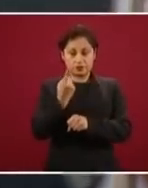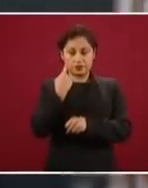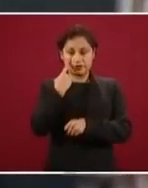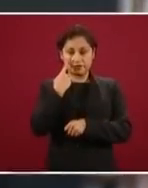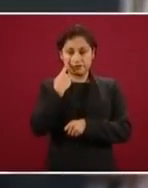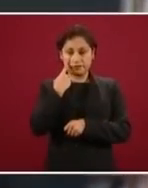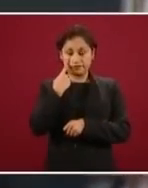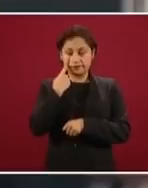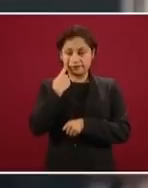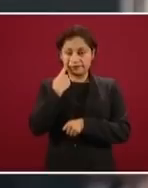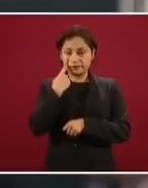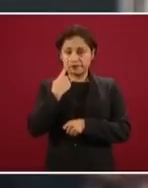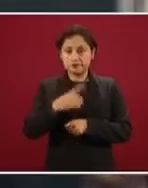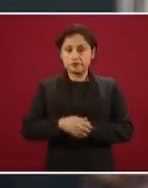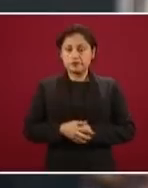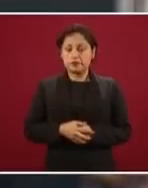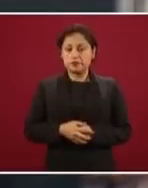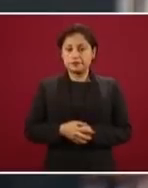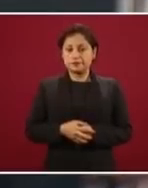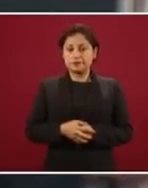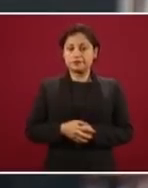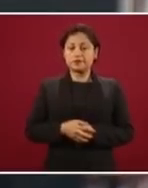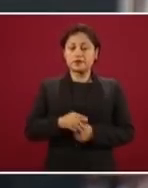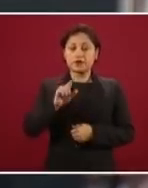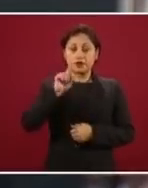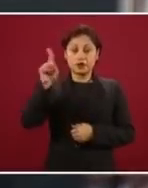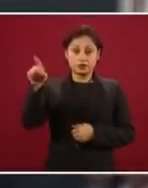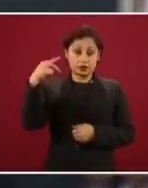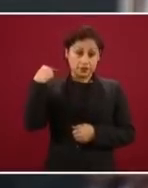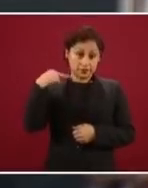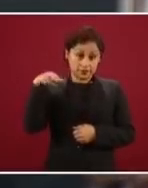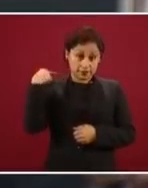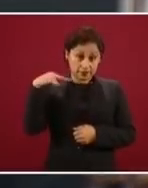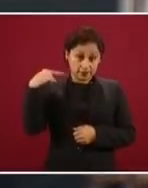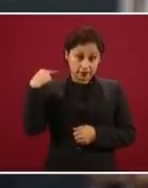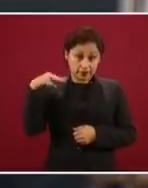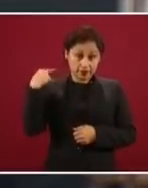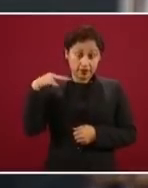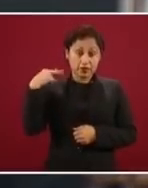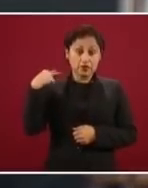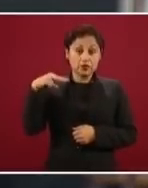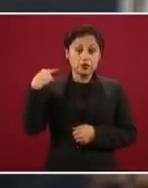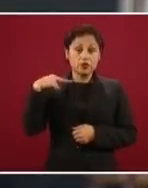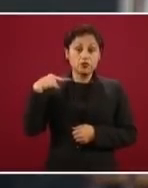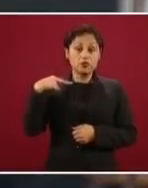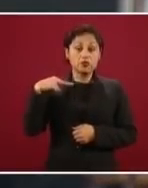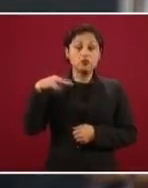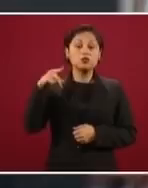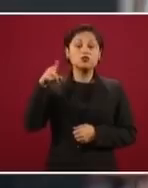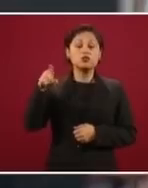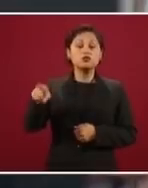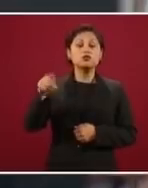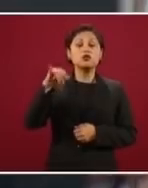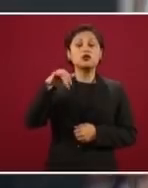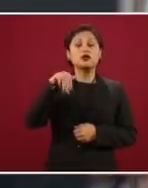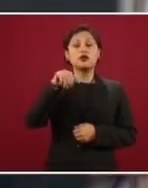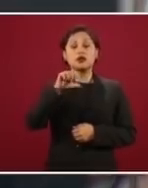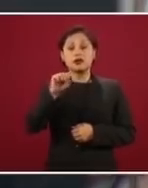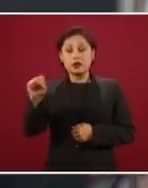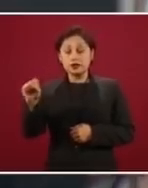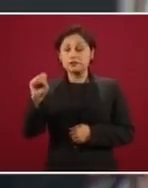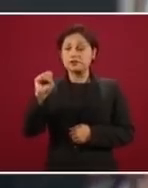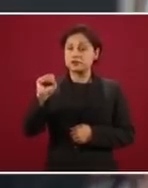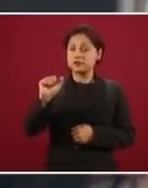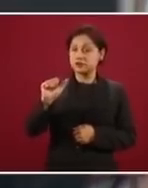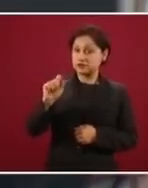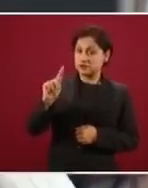autoridades en veracruz estado detrás de previsión social y hacienda se